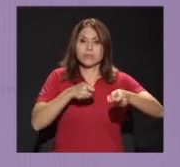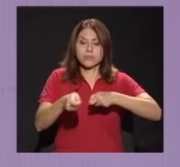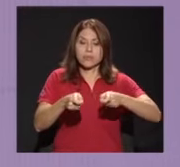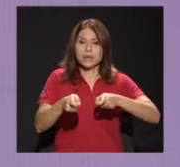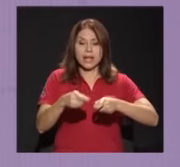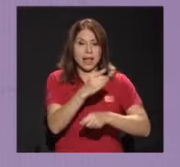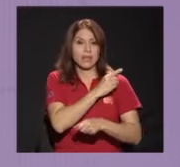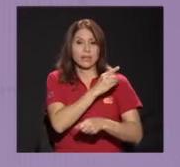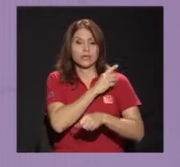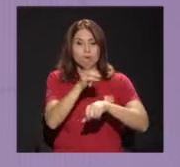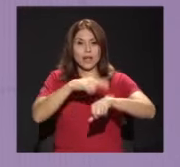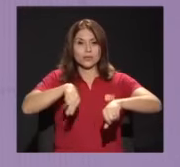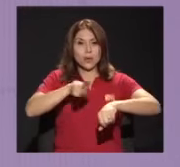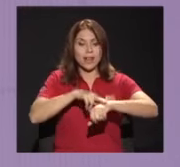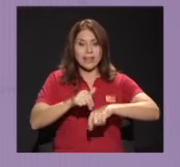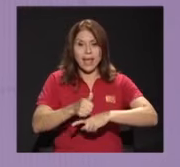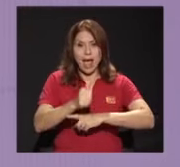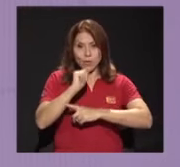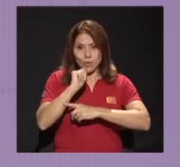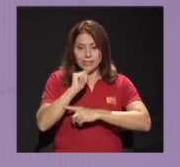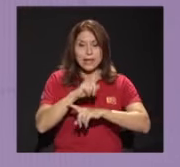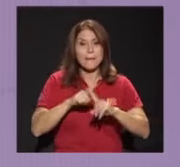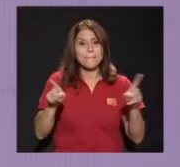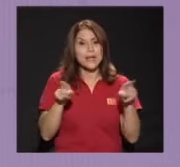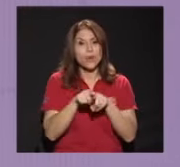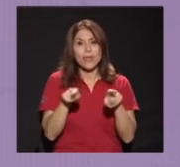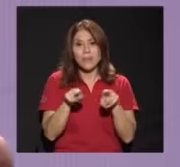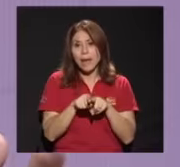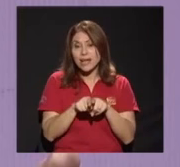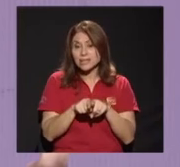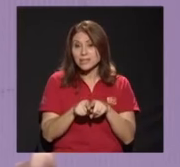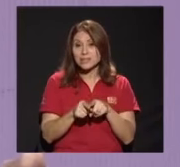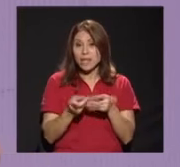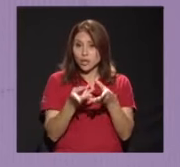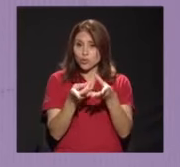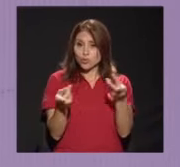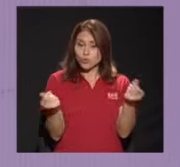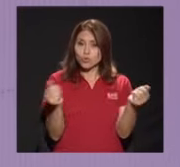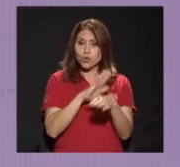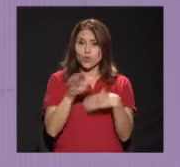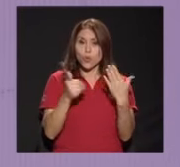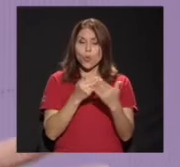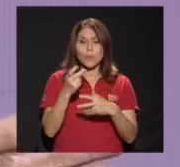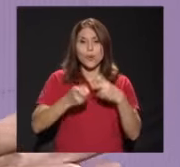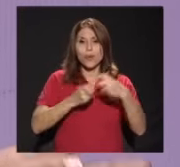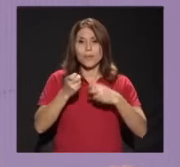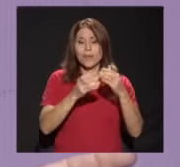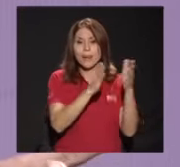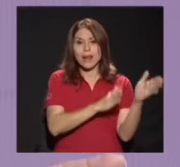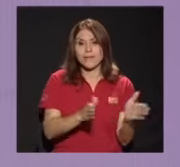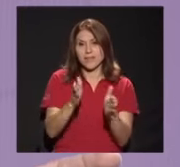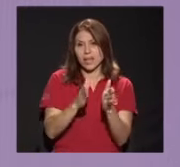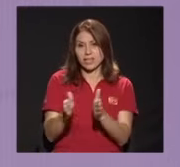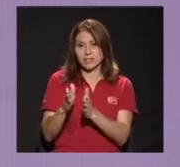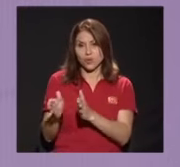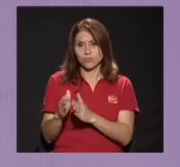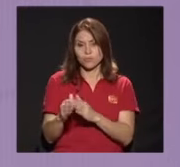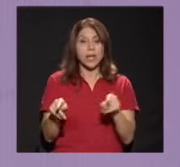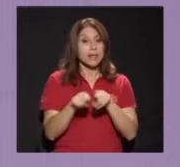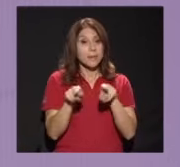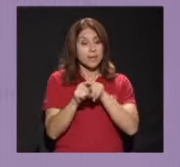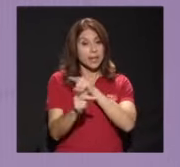¿verdad? Pero además soluciona todo este problema de planificación. Se hace una división del país